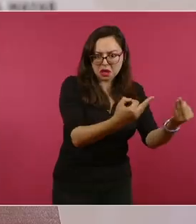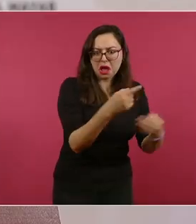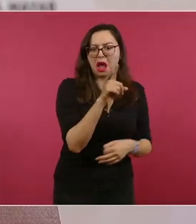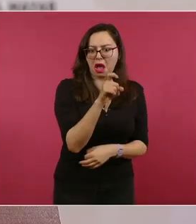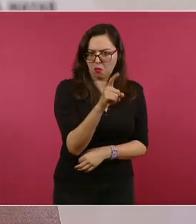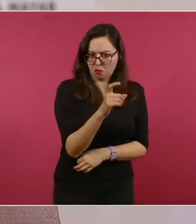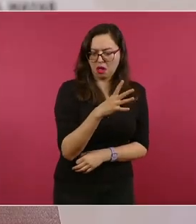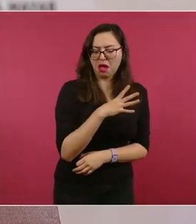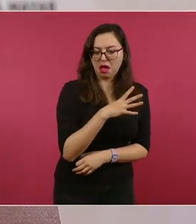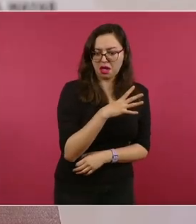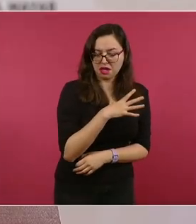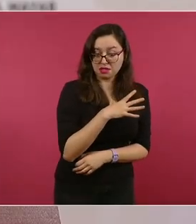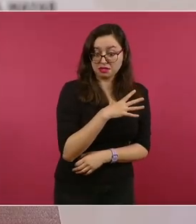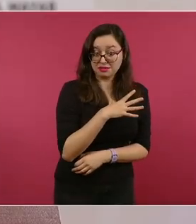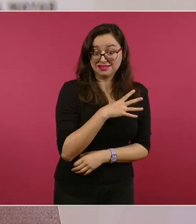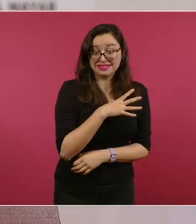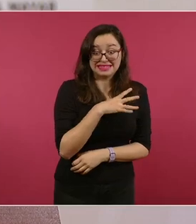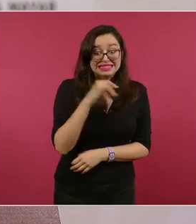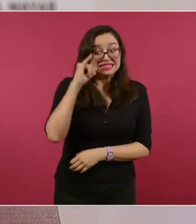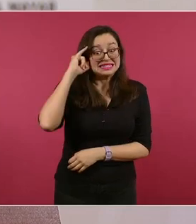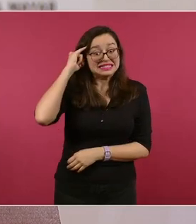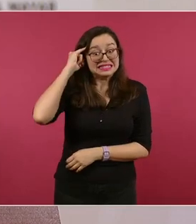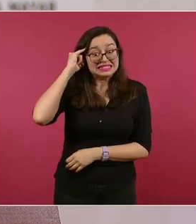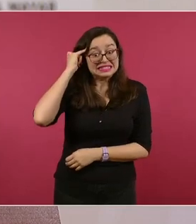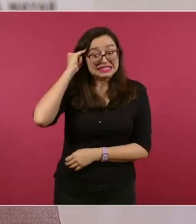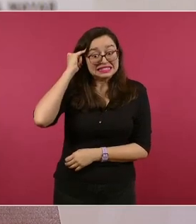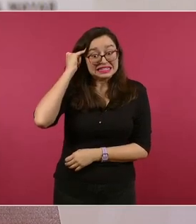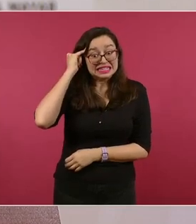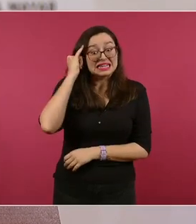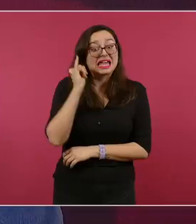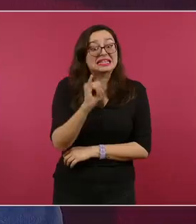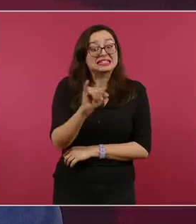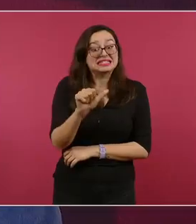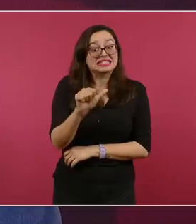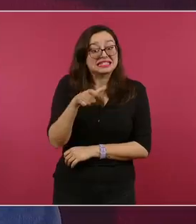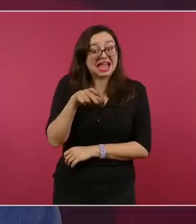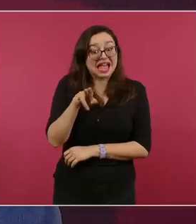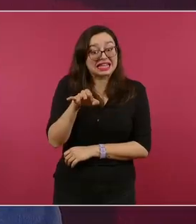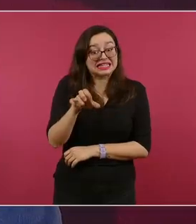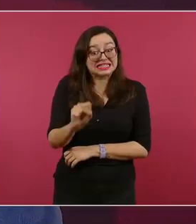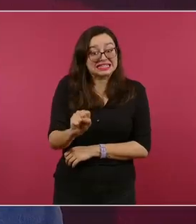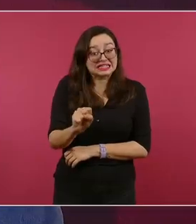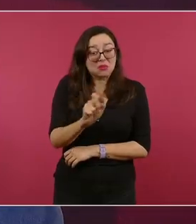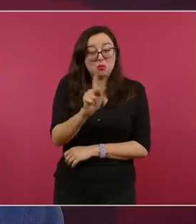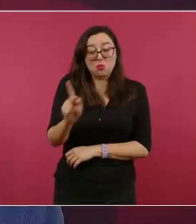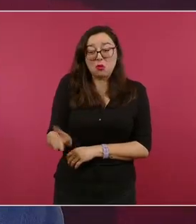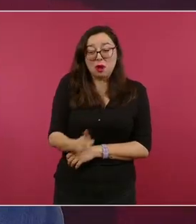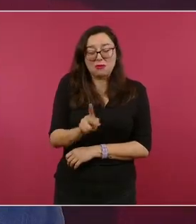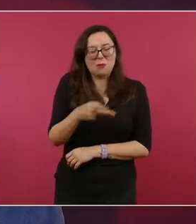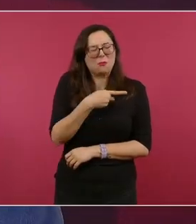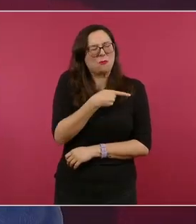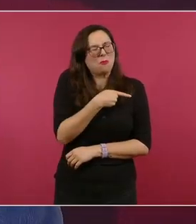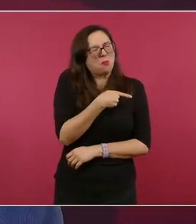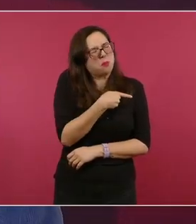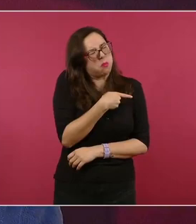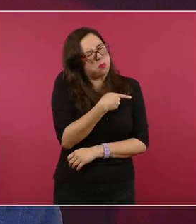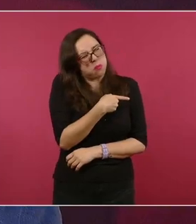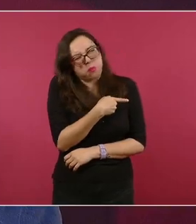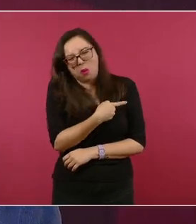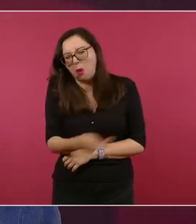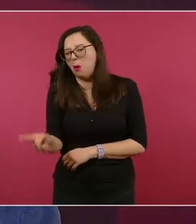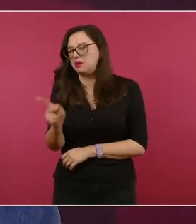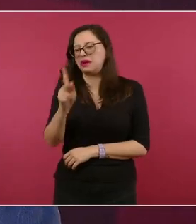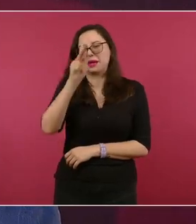Te estoy hablando de los yaquis, ¿sí? El pueblo más pobre, más reprimido,